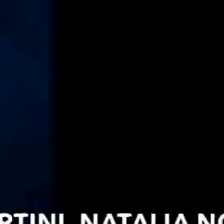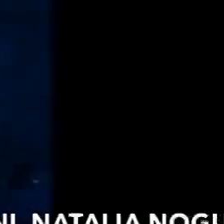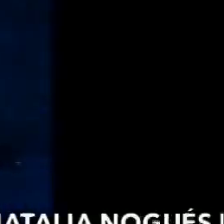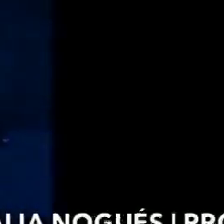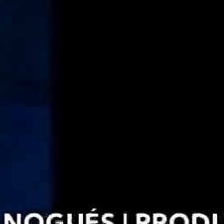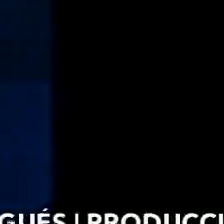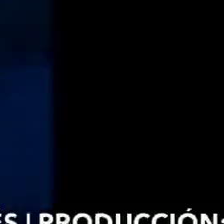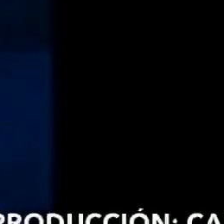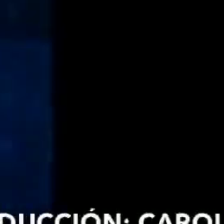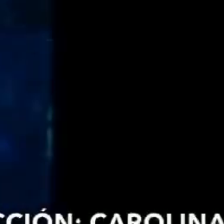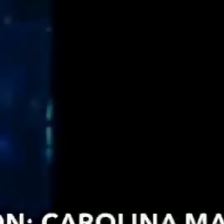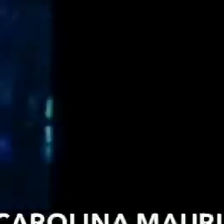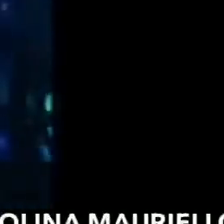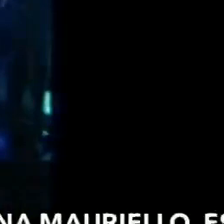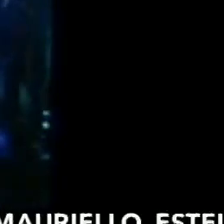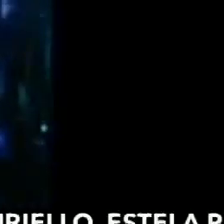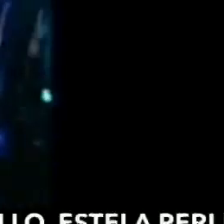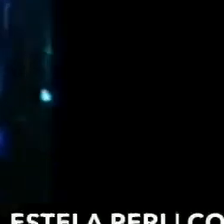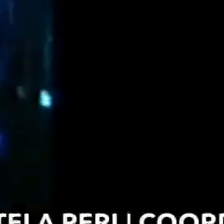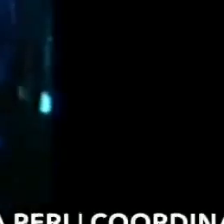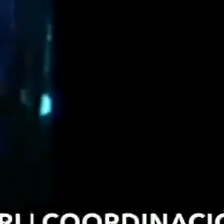He sido invitado por la familia.